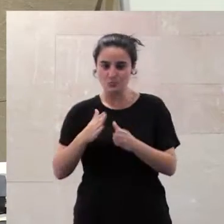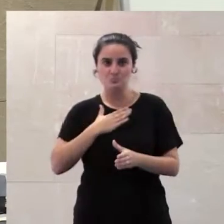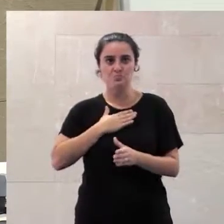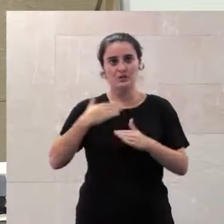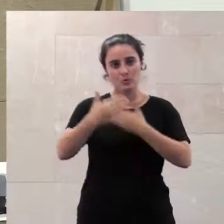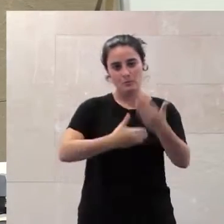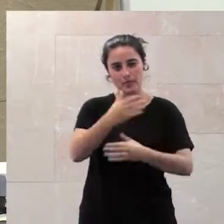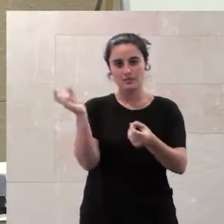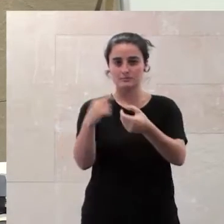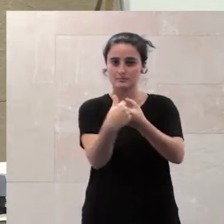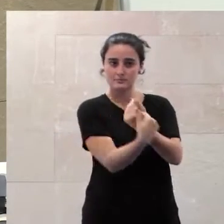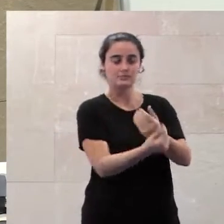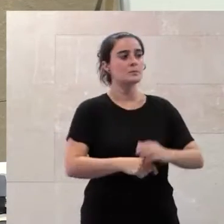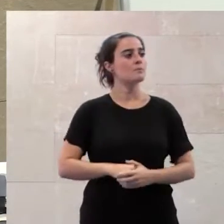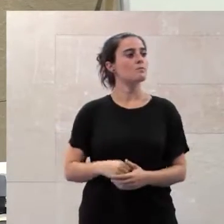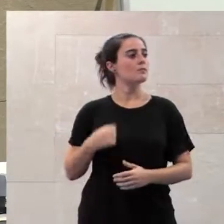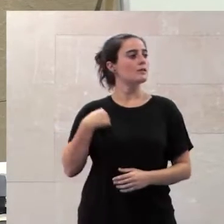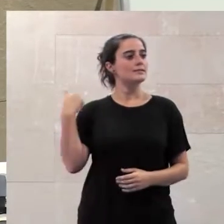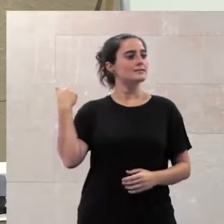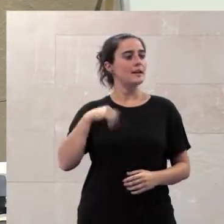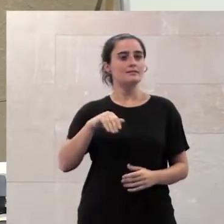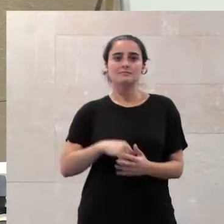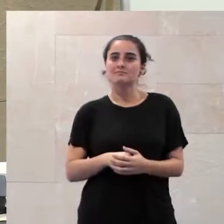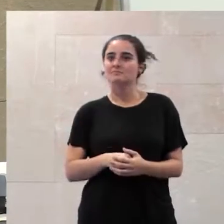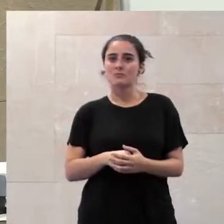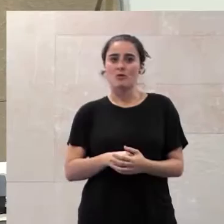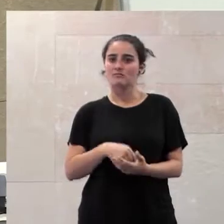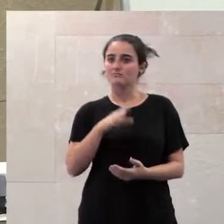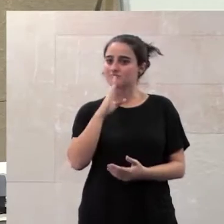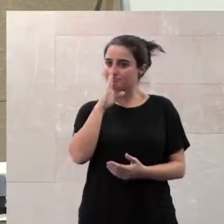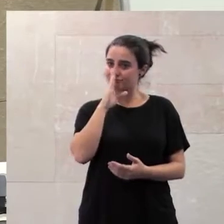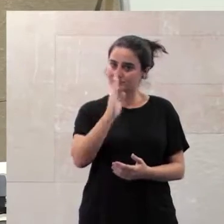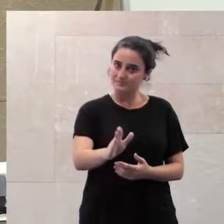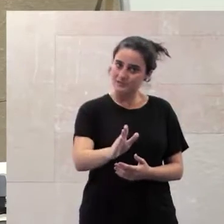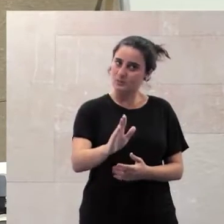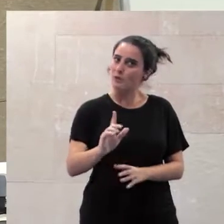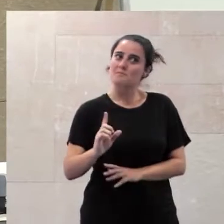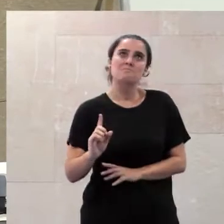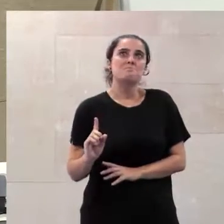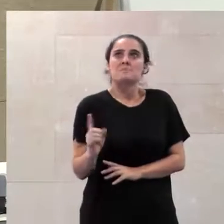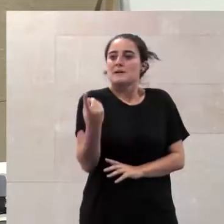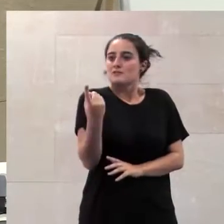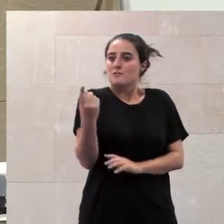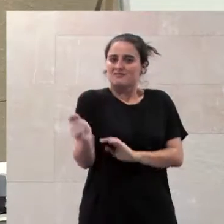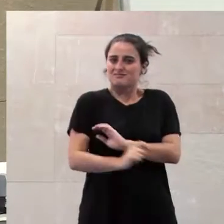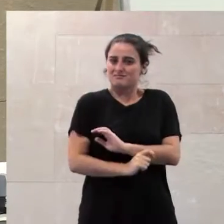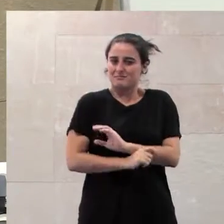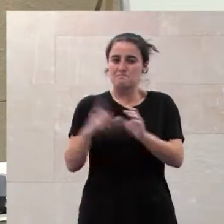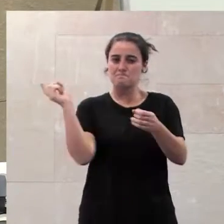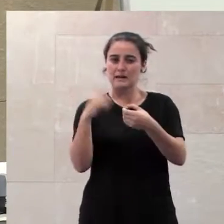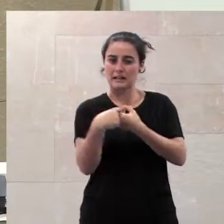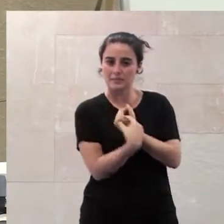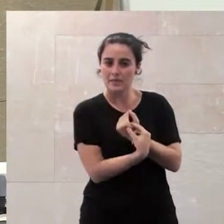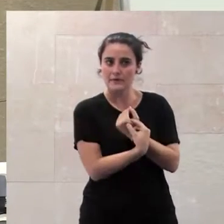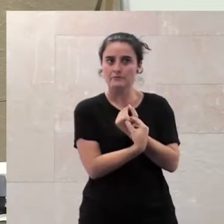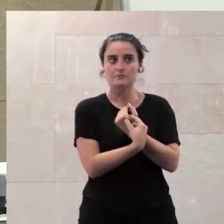ese proceso, pues yo ya voy a hacer la mención para ese primer gancho, ¿no? Para esa primera participación